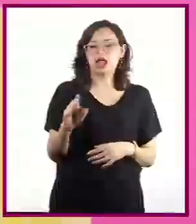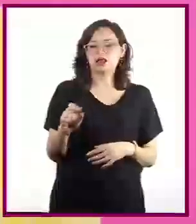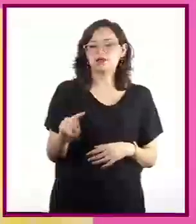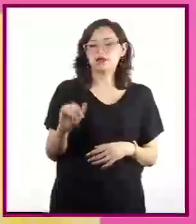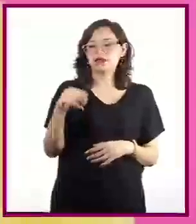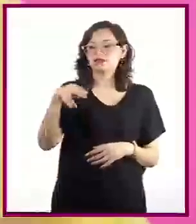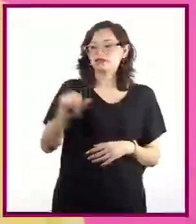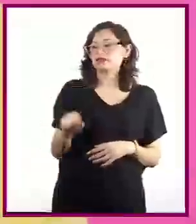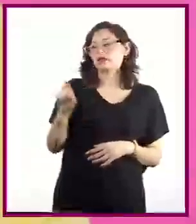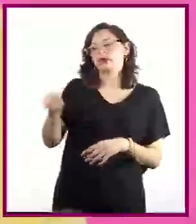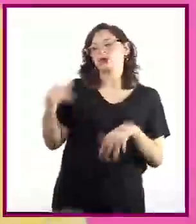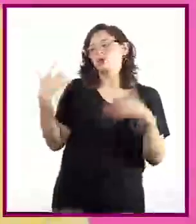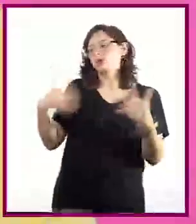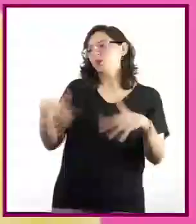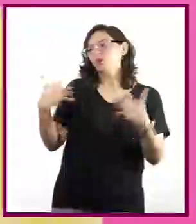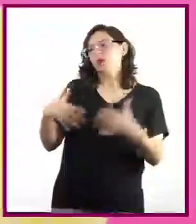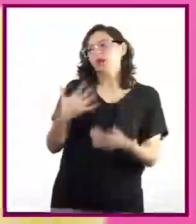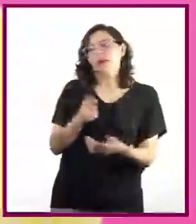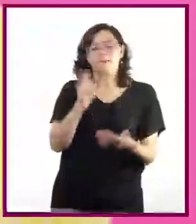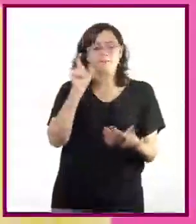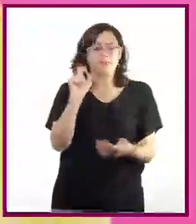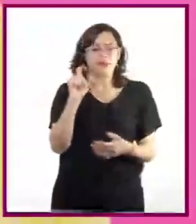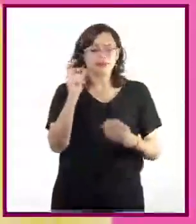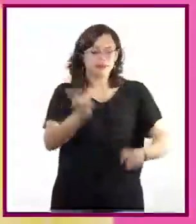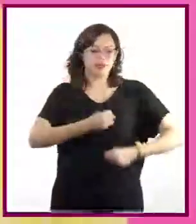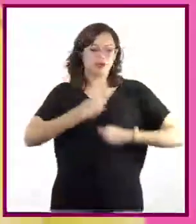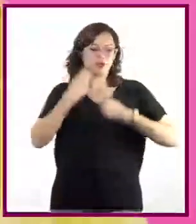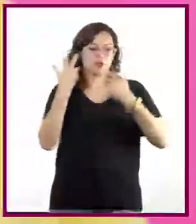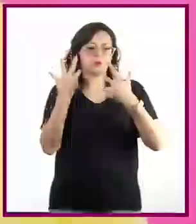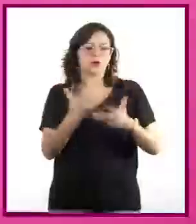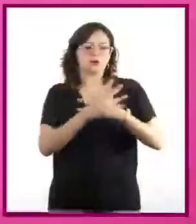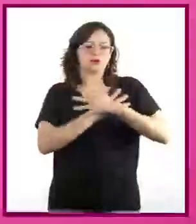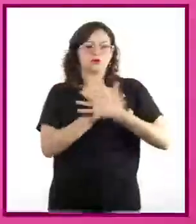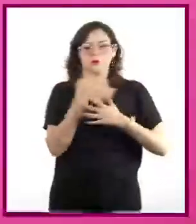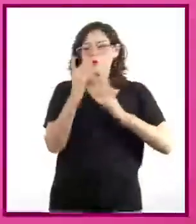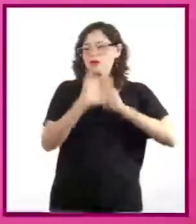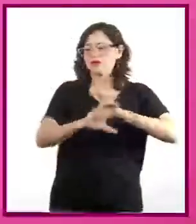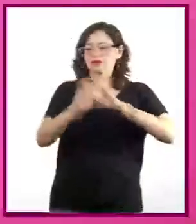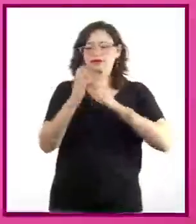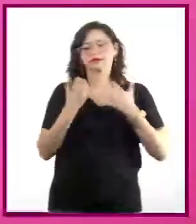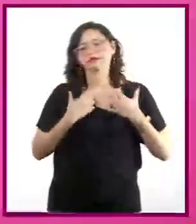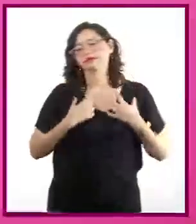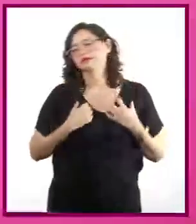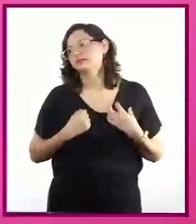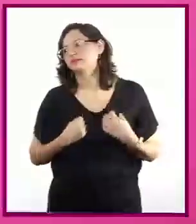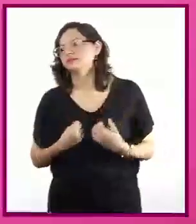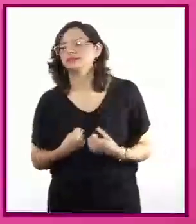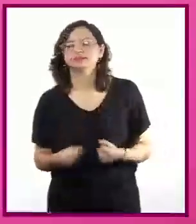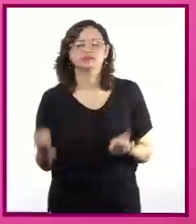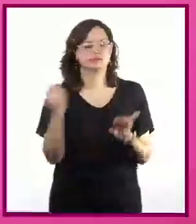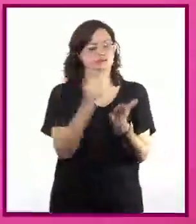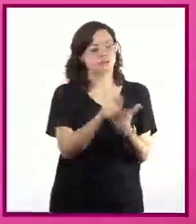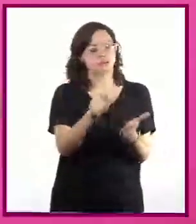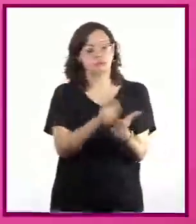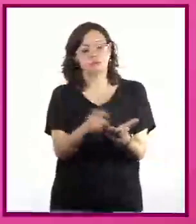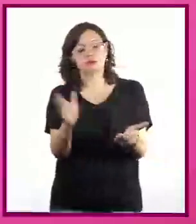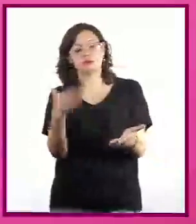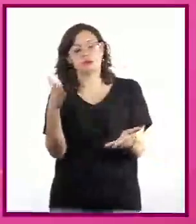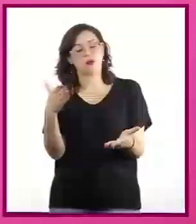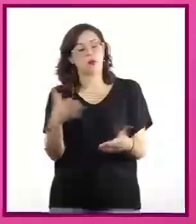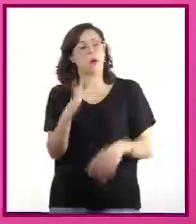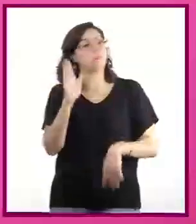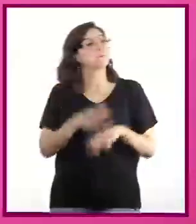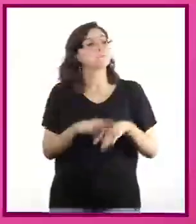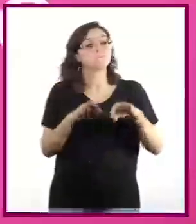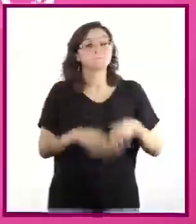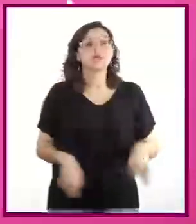su famoso libro 20 poemas de amor y una canción desesperada, el cual es considerado uno de los poemarios más